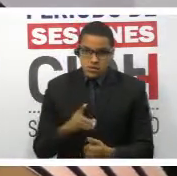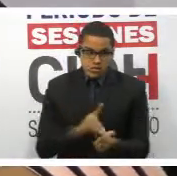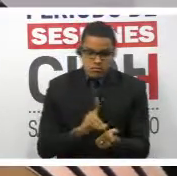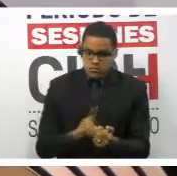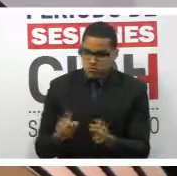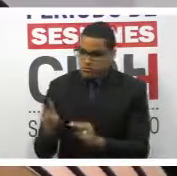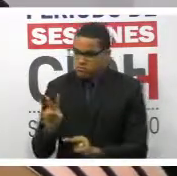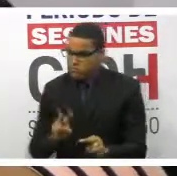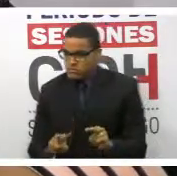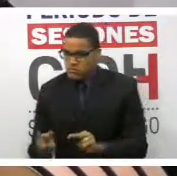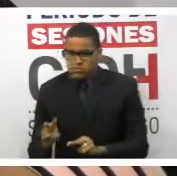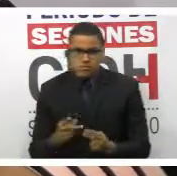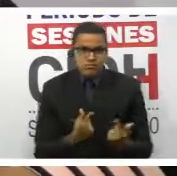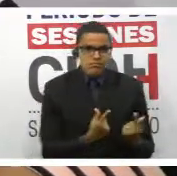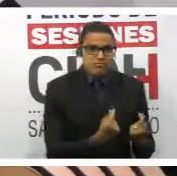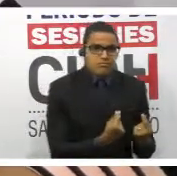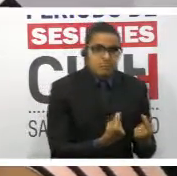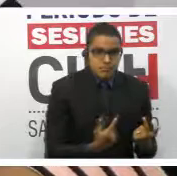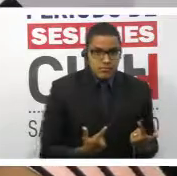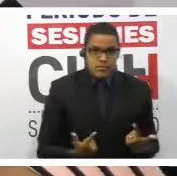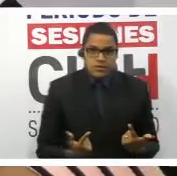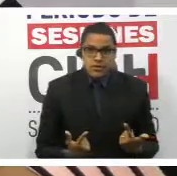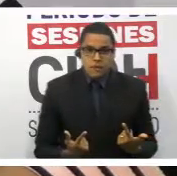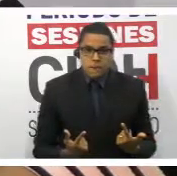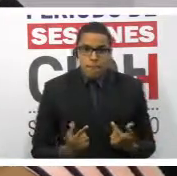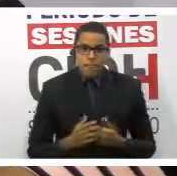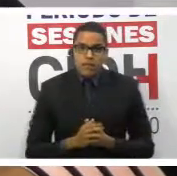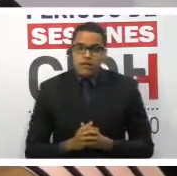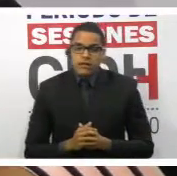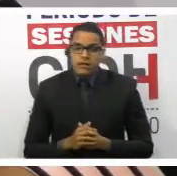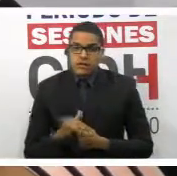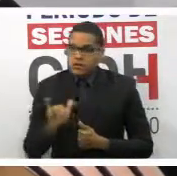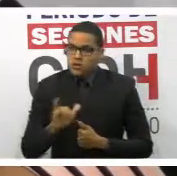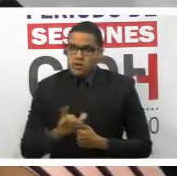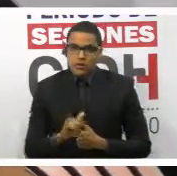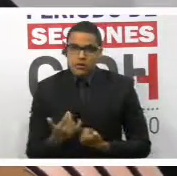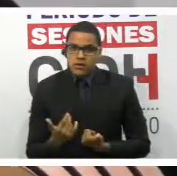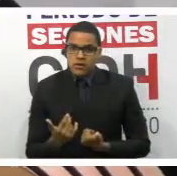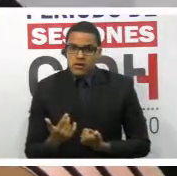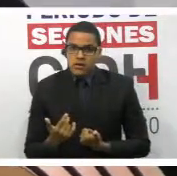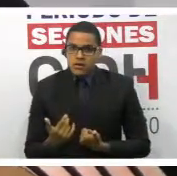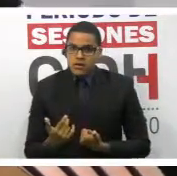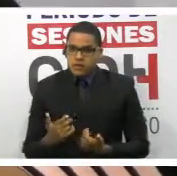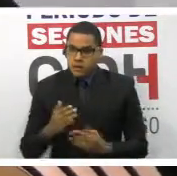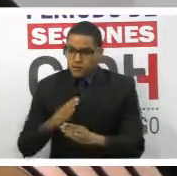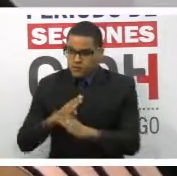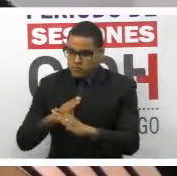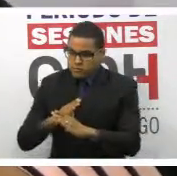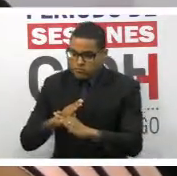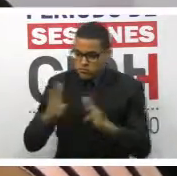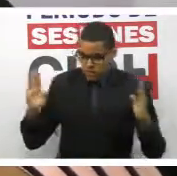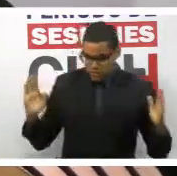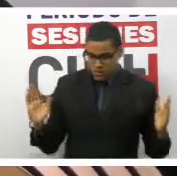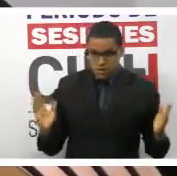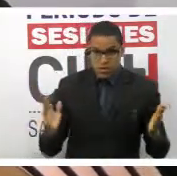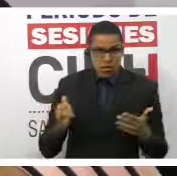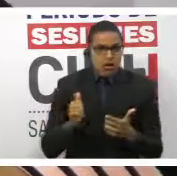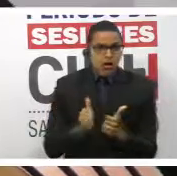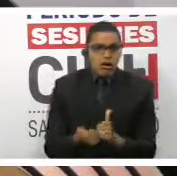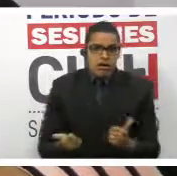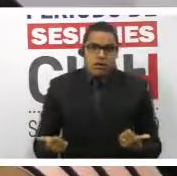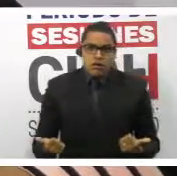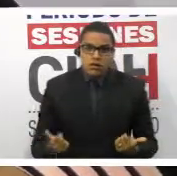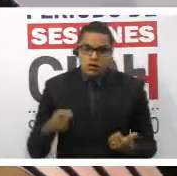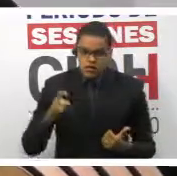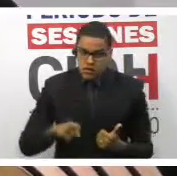qué posibilidades hay de romper esas barreras las estructurales pero que son